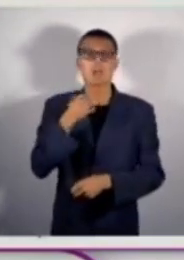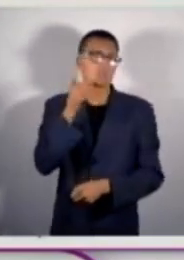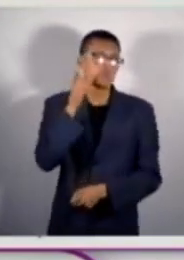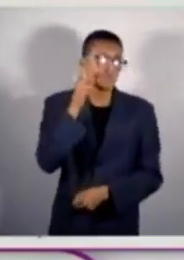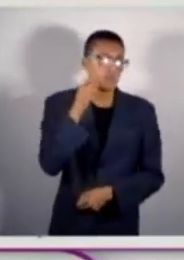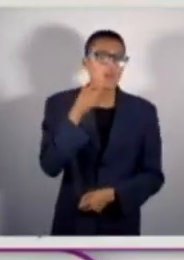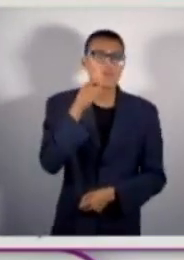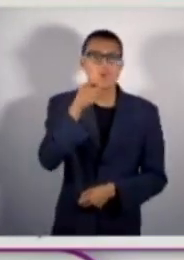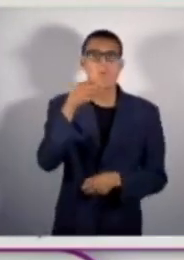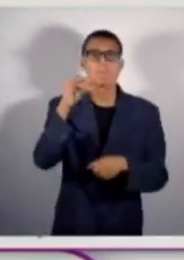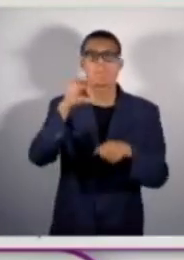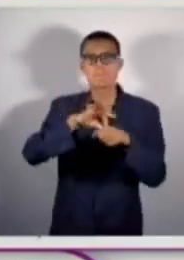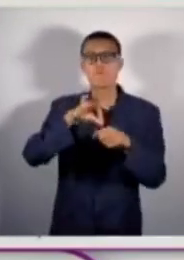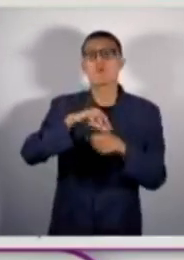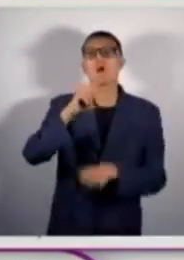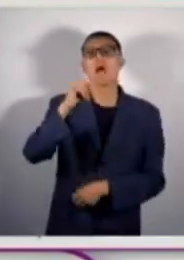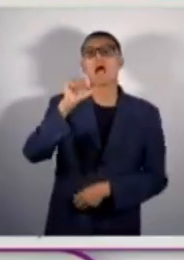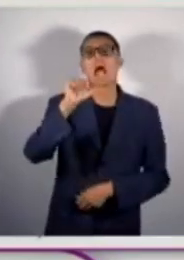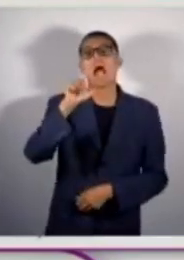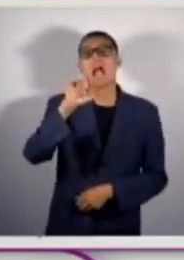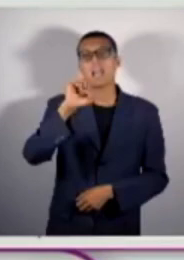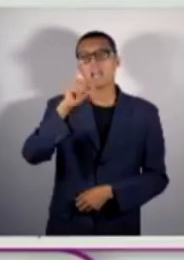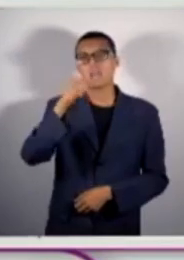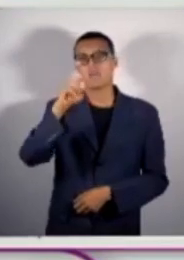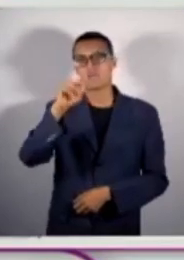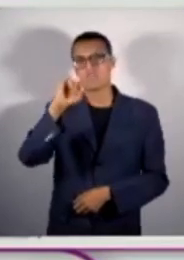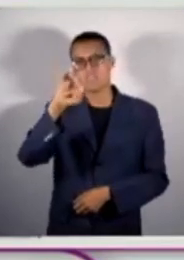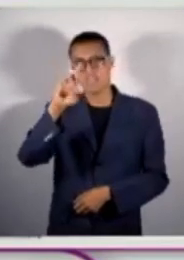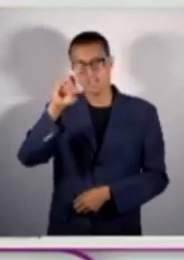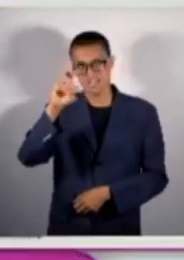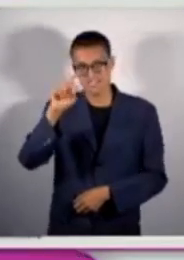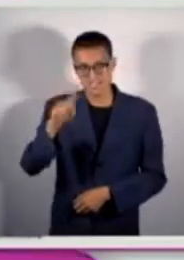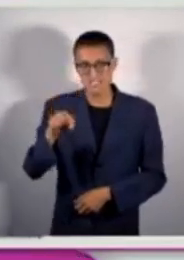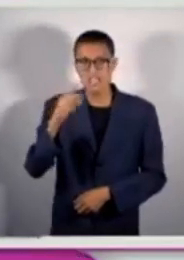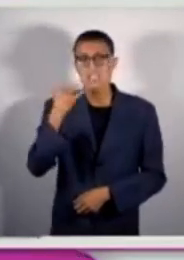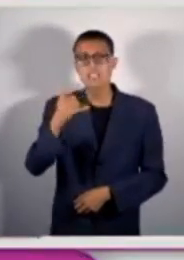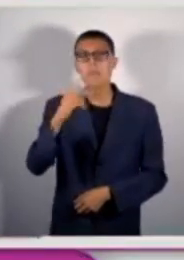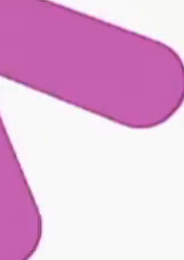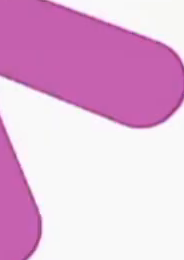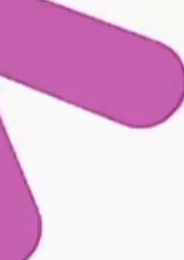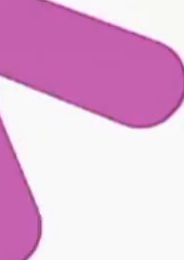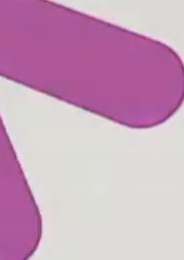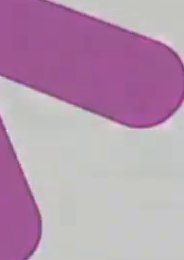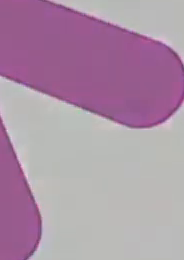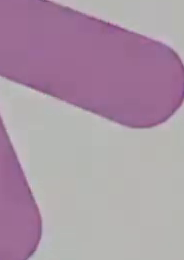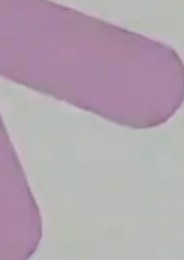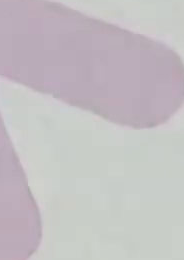Vota por Ale Gutiérrez, vota por el PAN, con la fuerza de todos, si es posible, un León mejor.